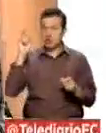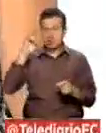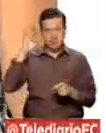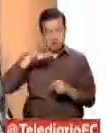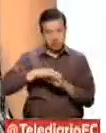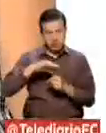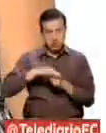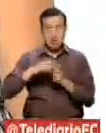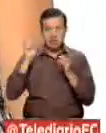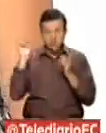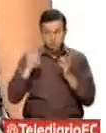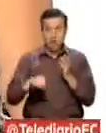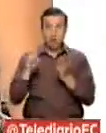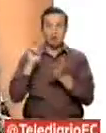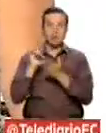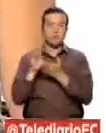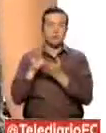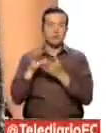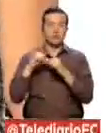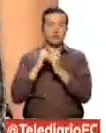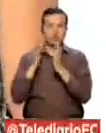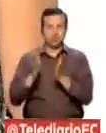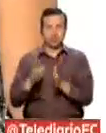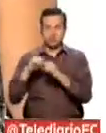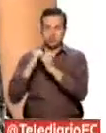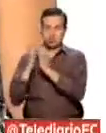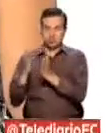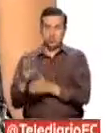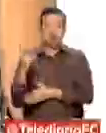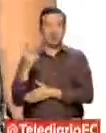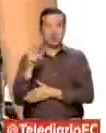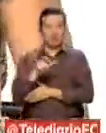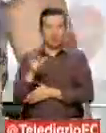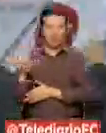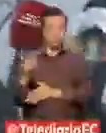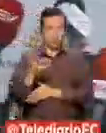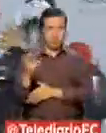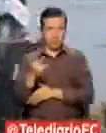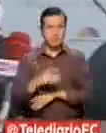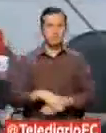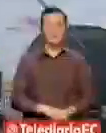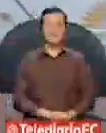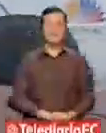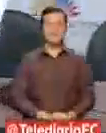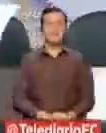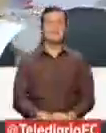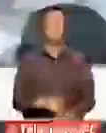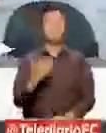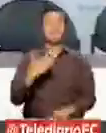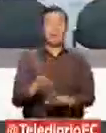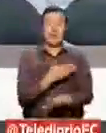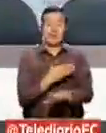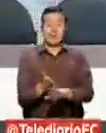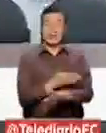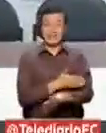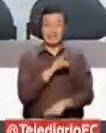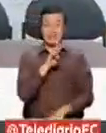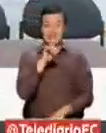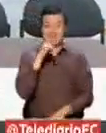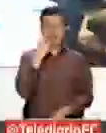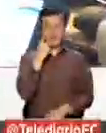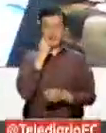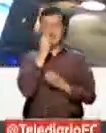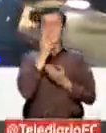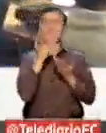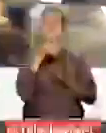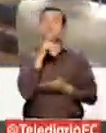sobre las recomendaciones de destitución de Sofía Espín y Norma Vallejo. Este fin de semana en Creo se radicalizaron posturas en